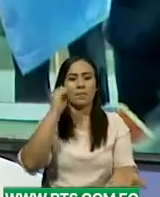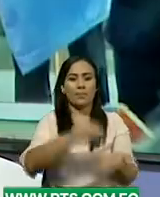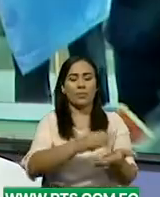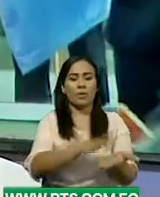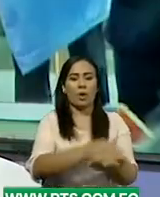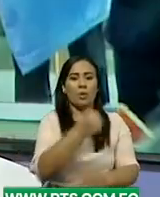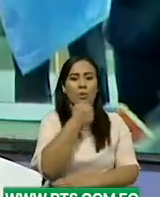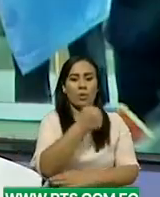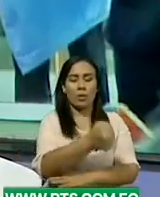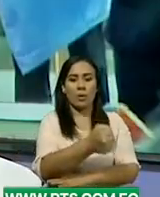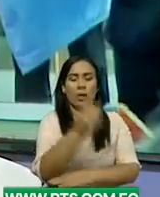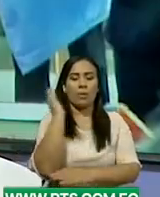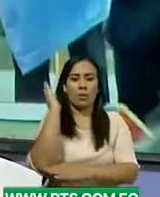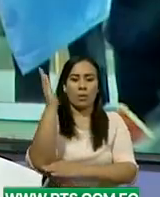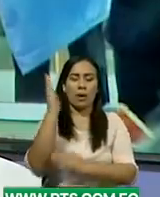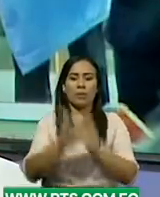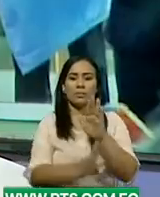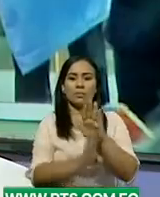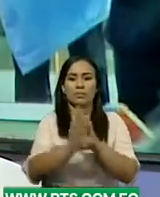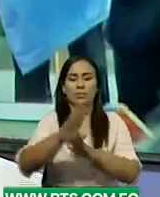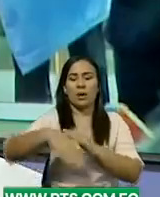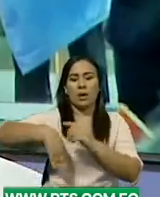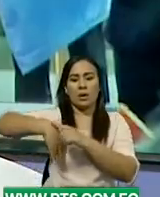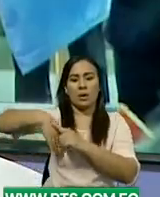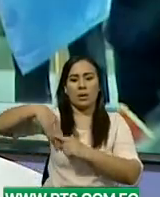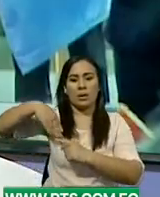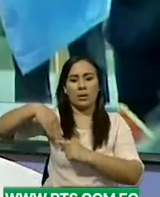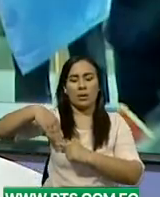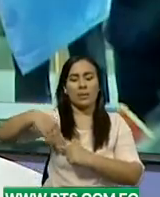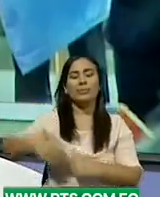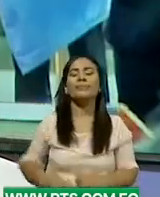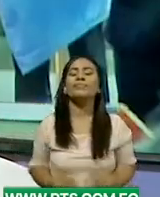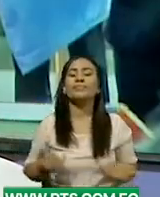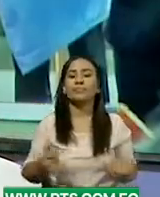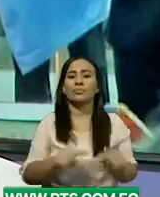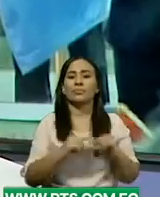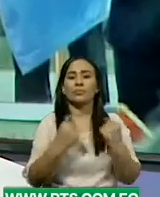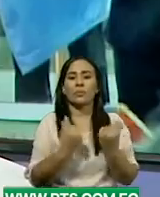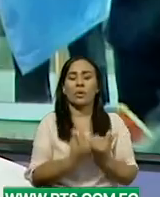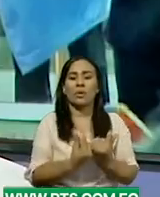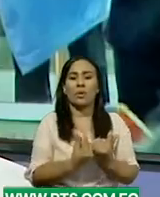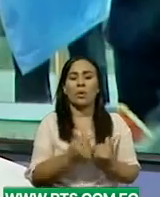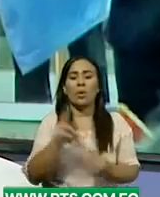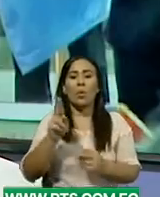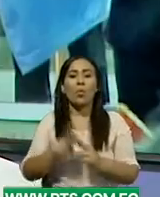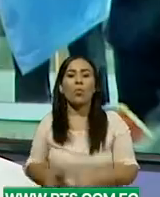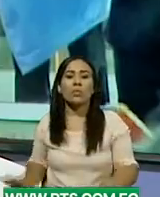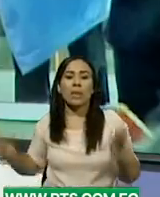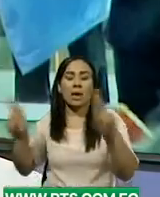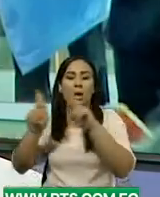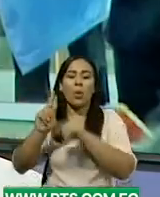Foro para el Progreso de América del Sur, PROSUR. Este organismo reemplaza a la UNASUR.